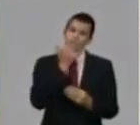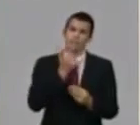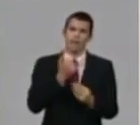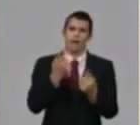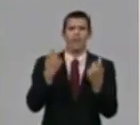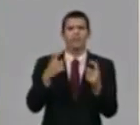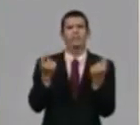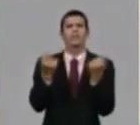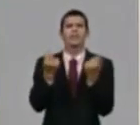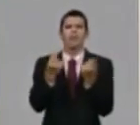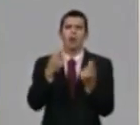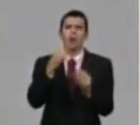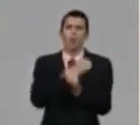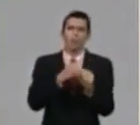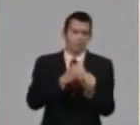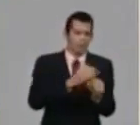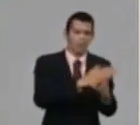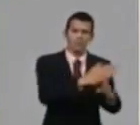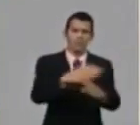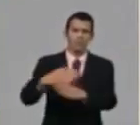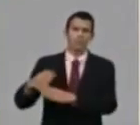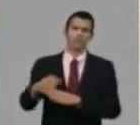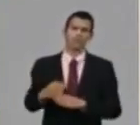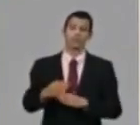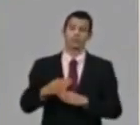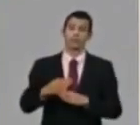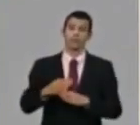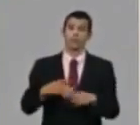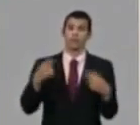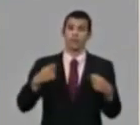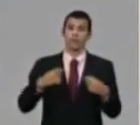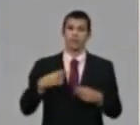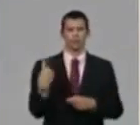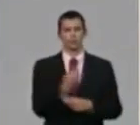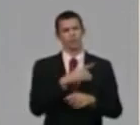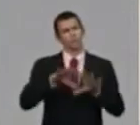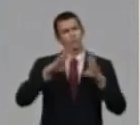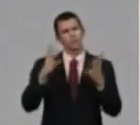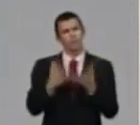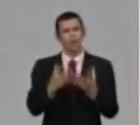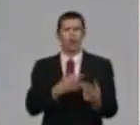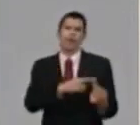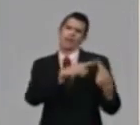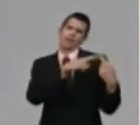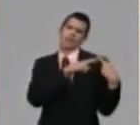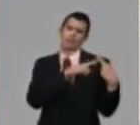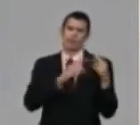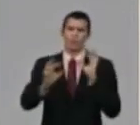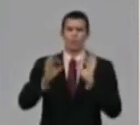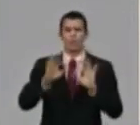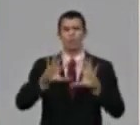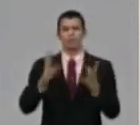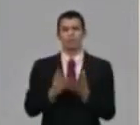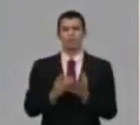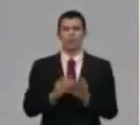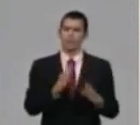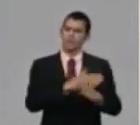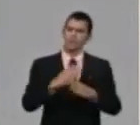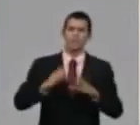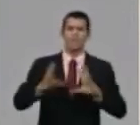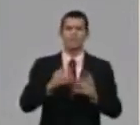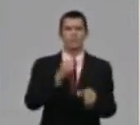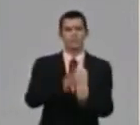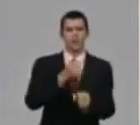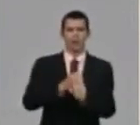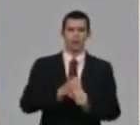llamado a la responsabilidad compartida que tenemos que tener desde los distintos trabajadores por cuenta propia, empresas, cooperativas, las propias